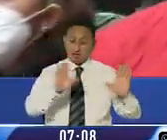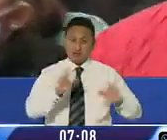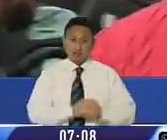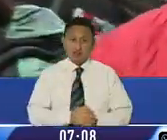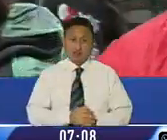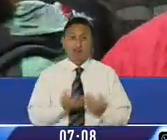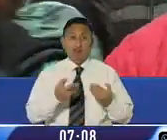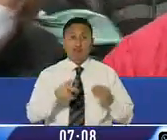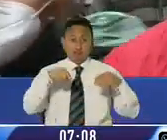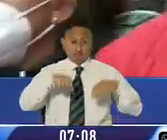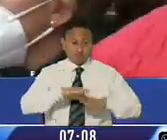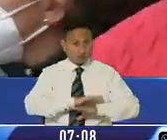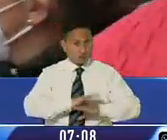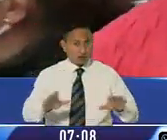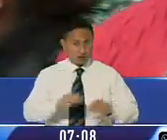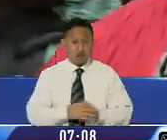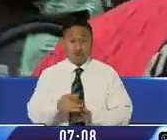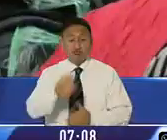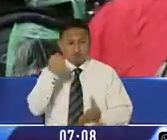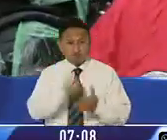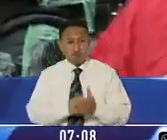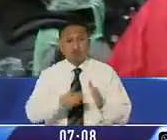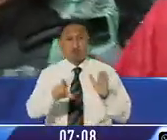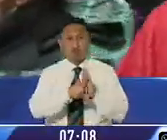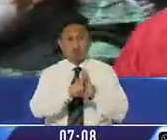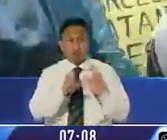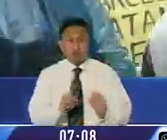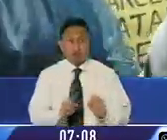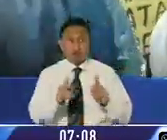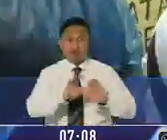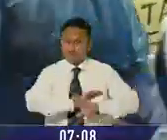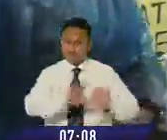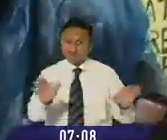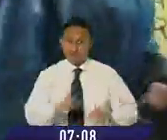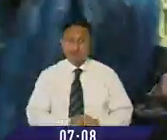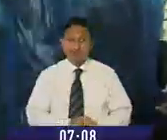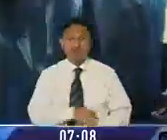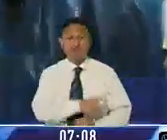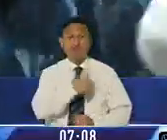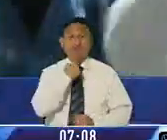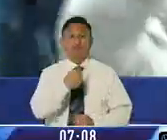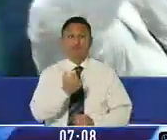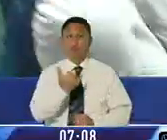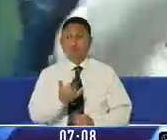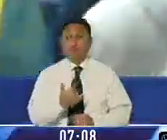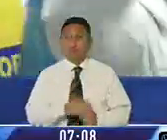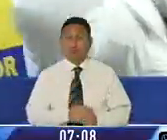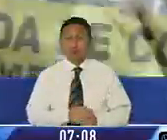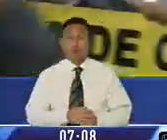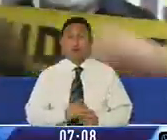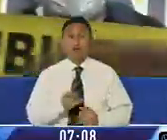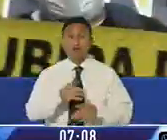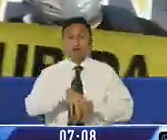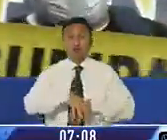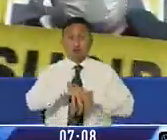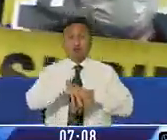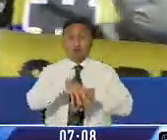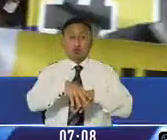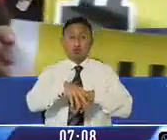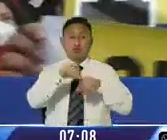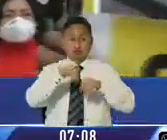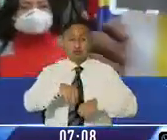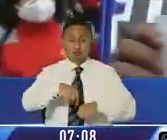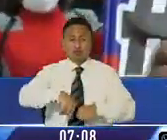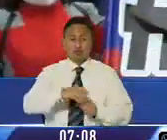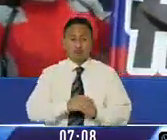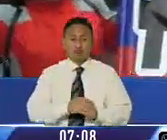También queremos ya que no insista con la ley de oportunidades. Manifiestan que este es el principio de una serie de movilizaciones que pretenden obtener cambios